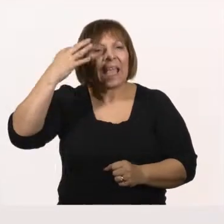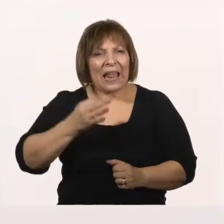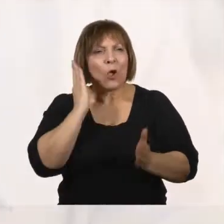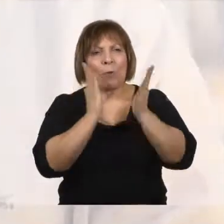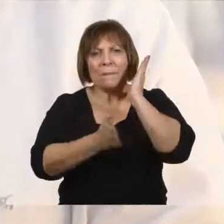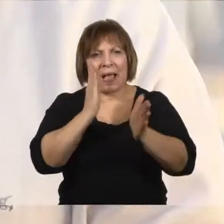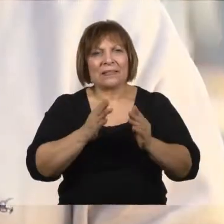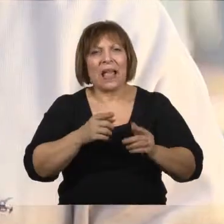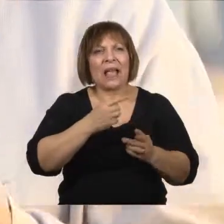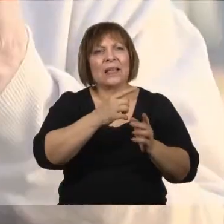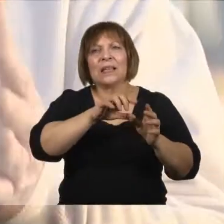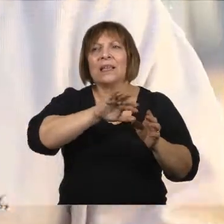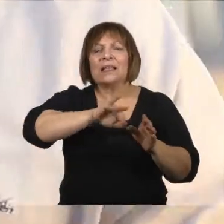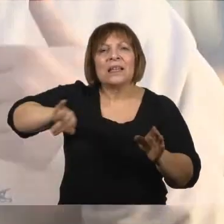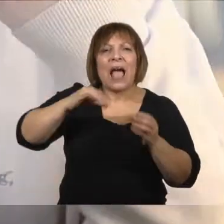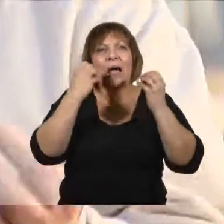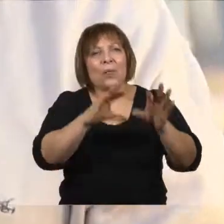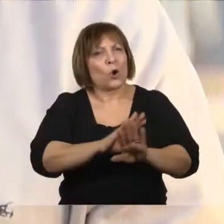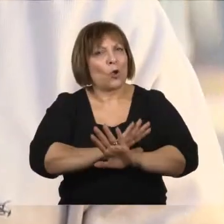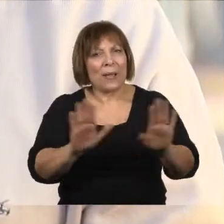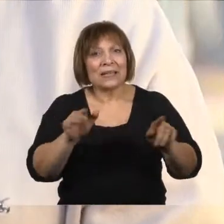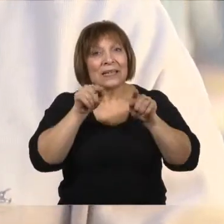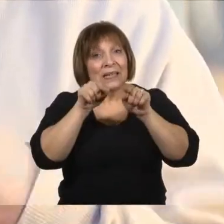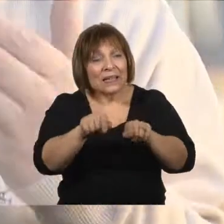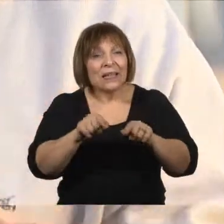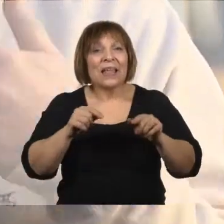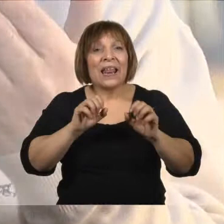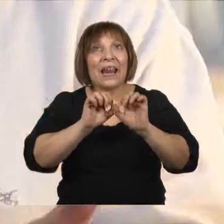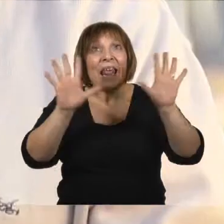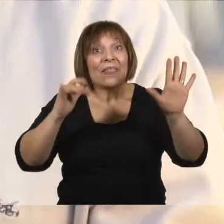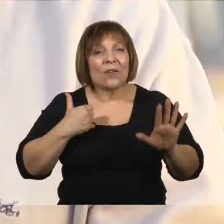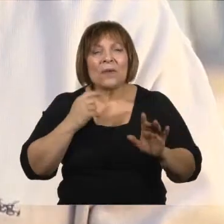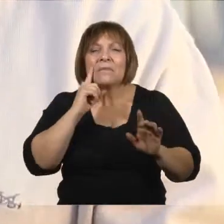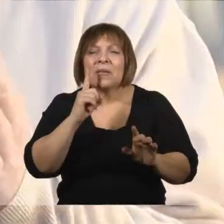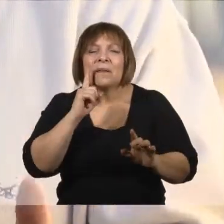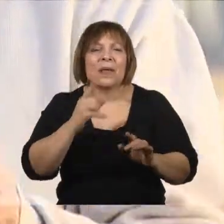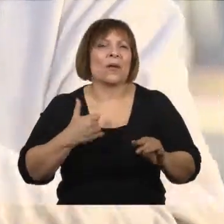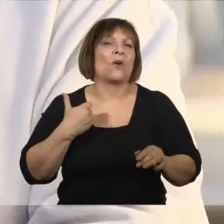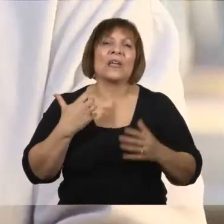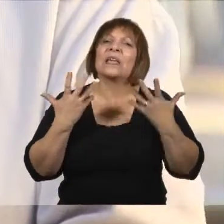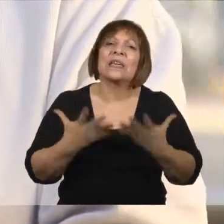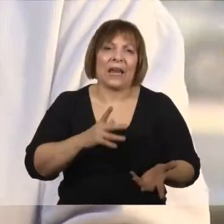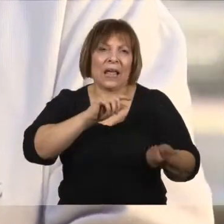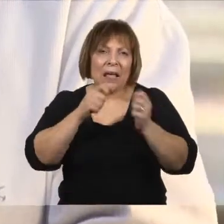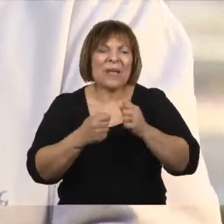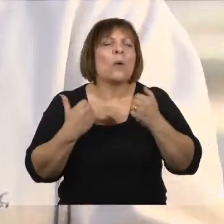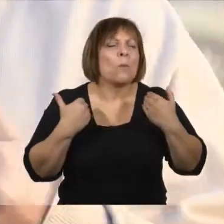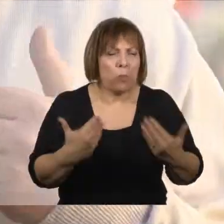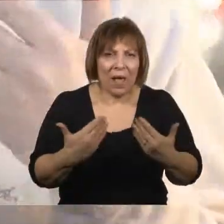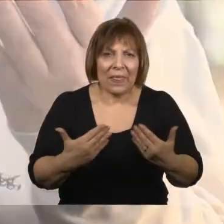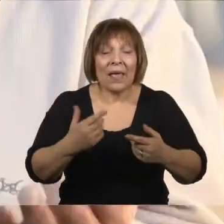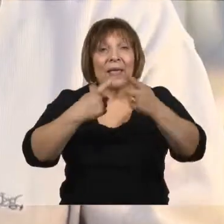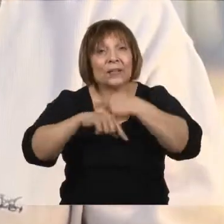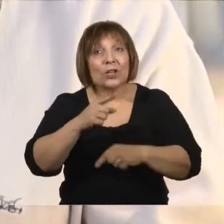que es posible combatir la exclusión, que Jóvenes en Red es un ejemplo de ello, que miles y miles de jóvenes quieren y pueden cambiar su realidad